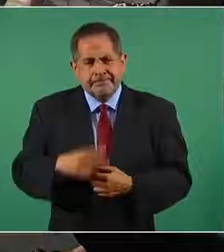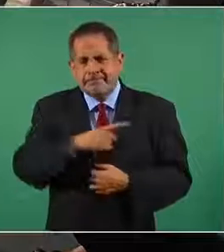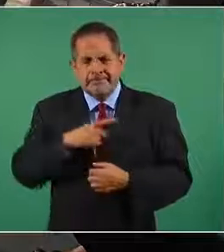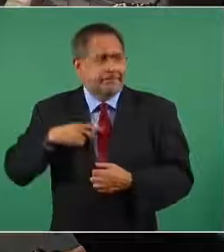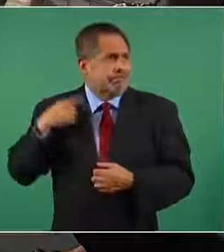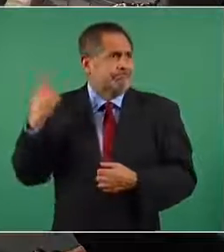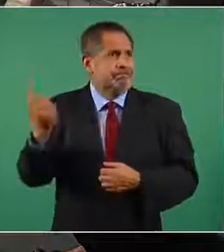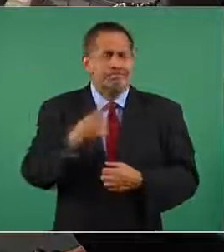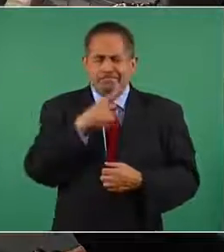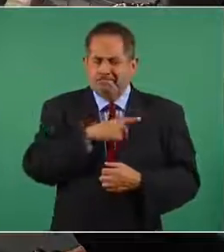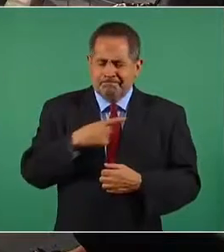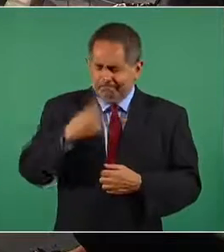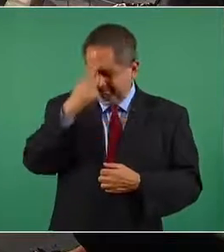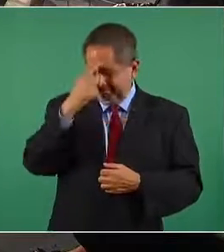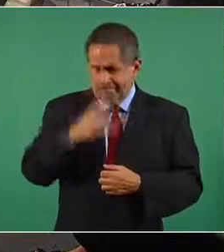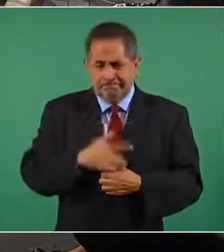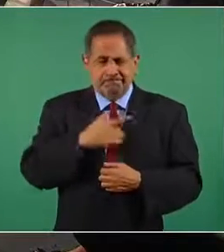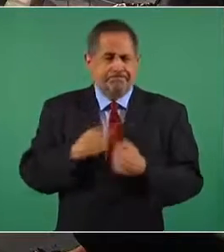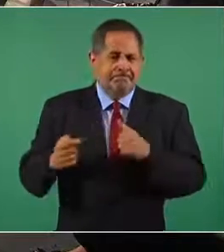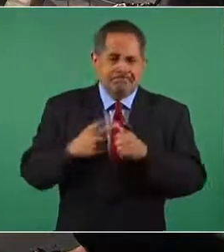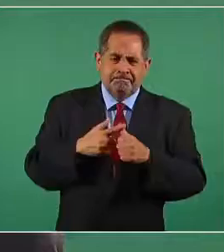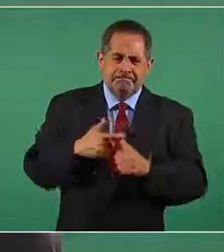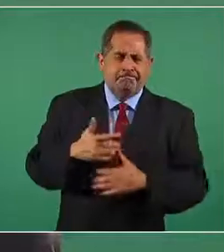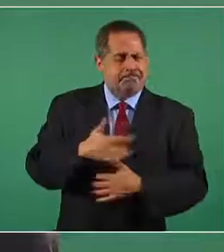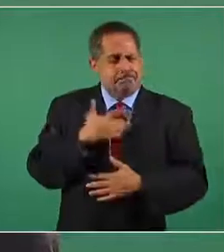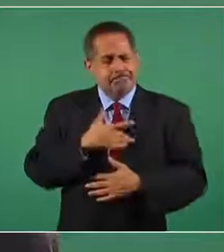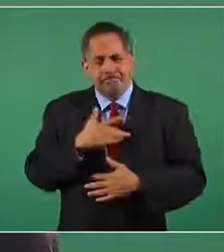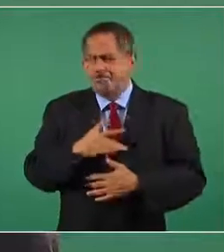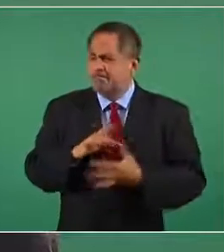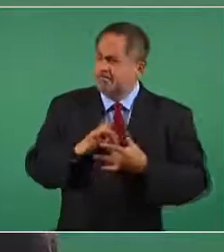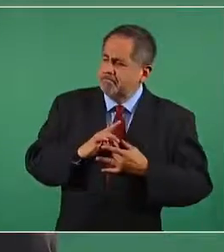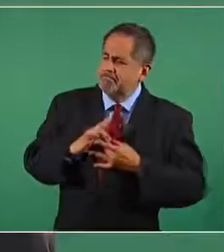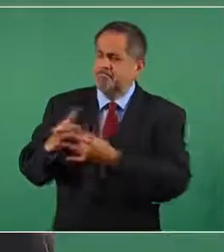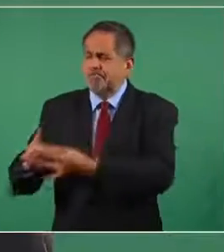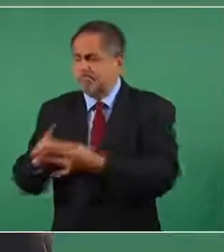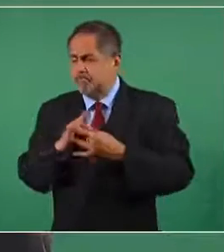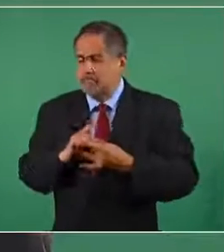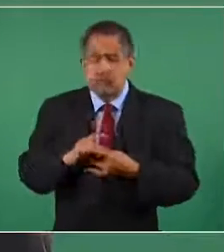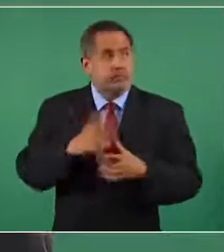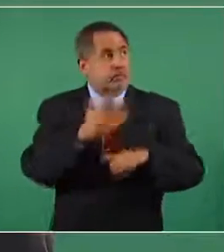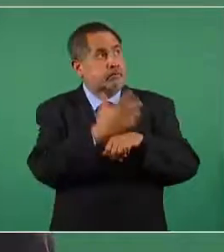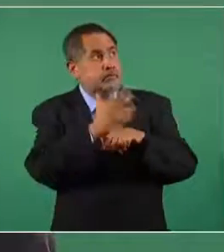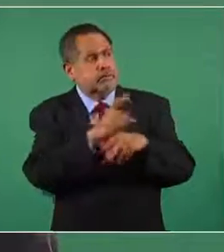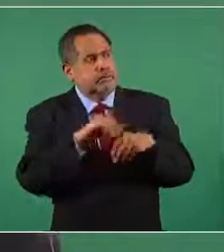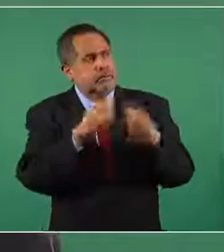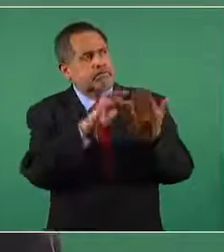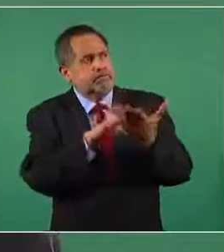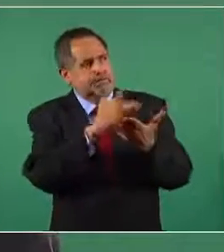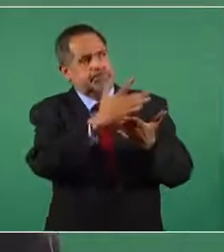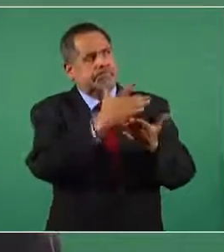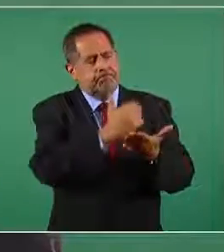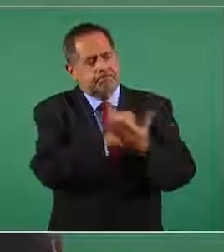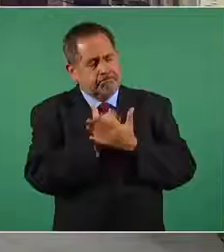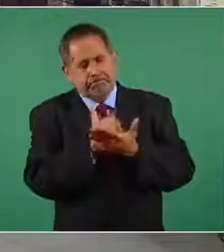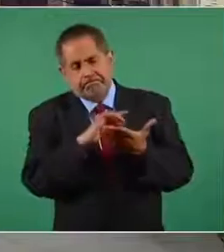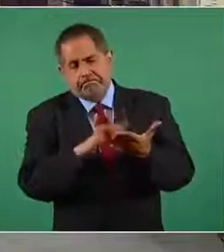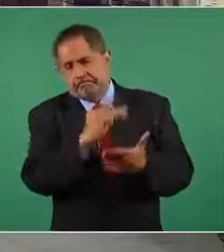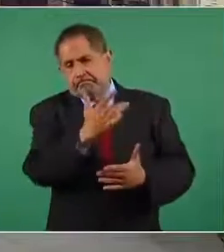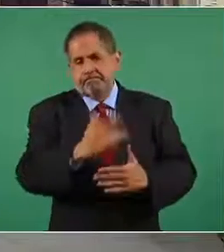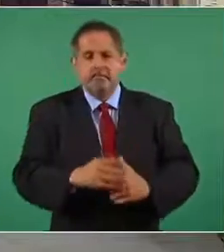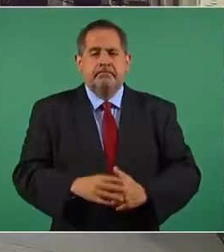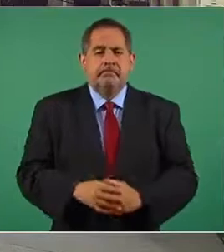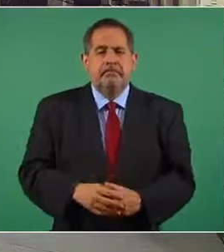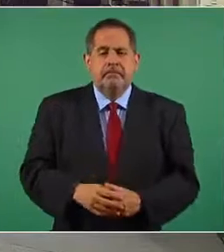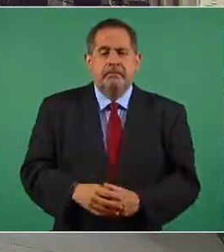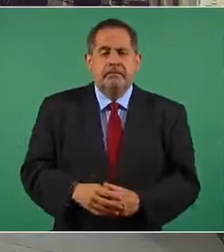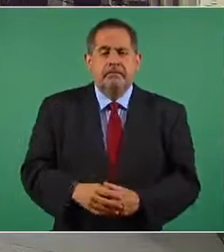prevalecer esta actitud solidaria y lo agradecemos mucho del gobierno de Estados Unidos.